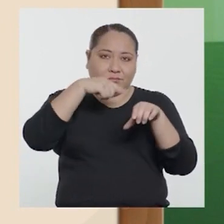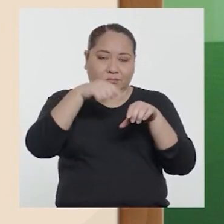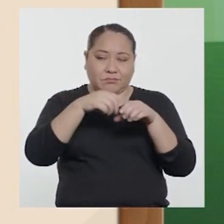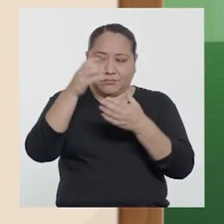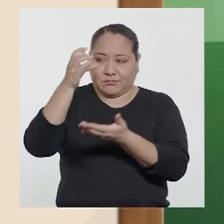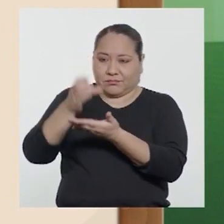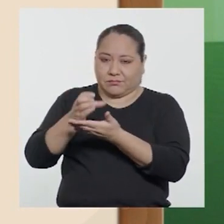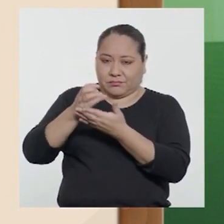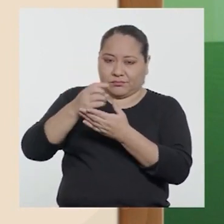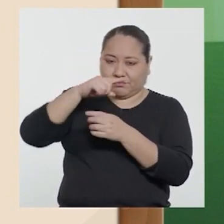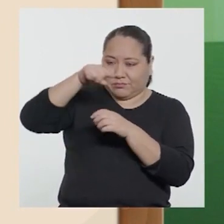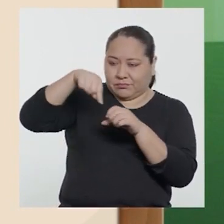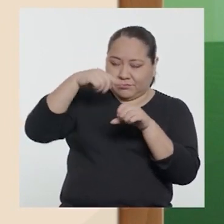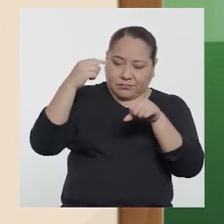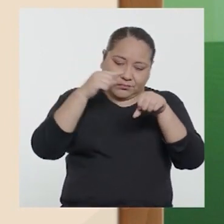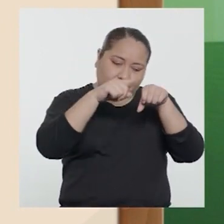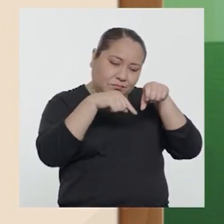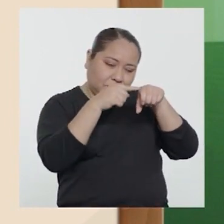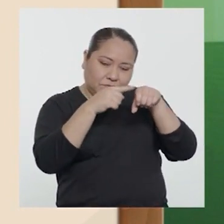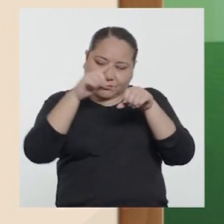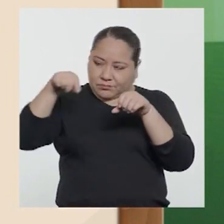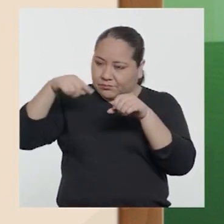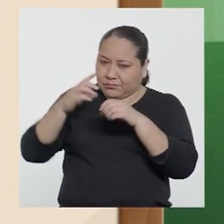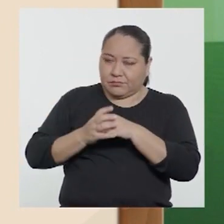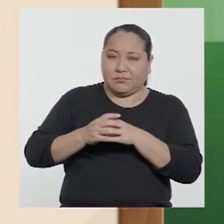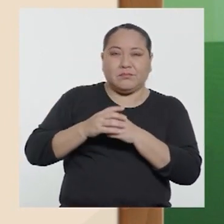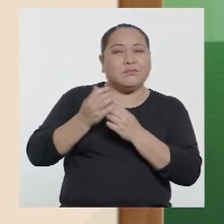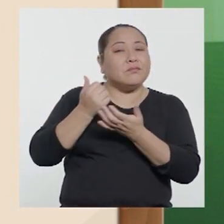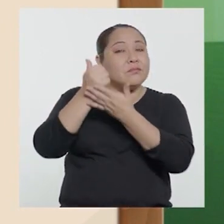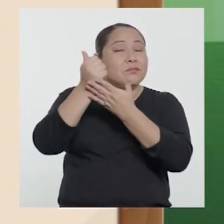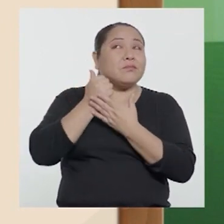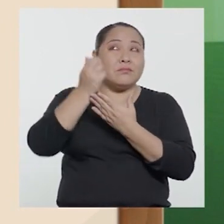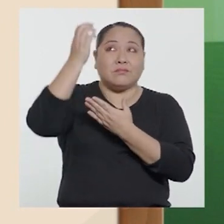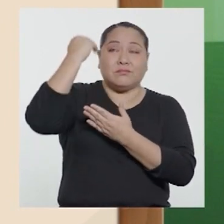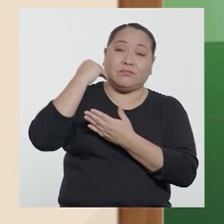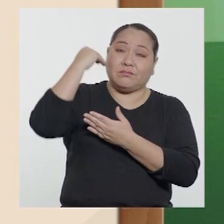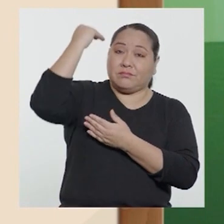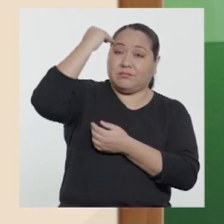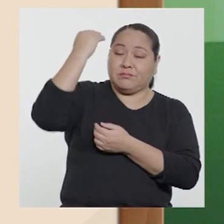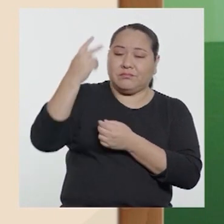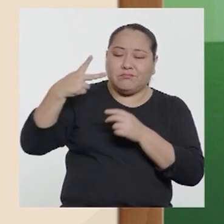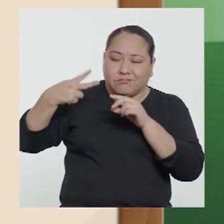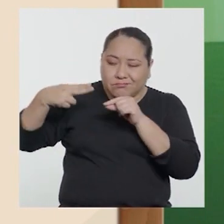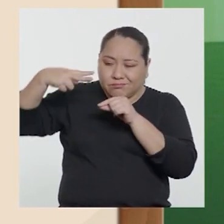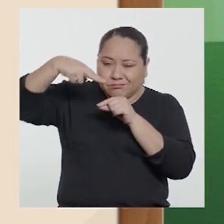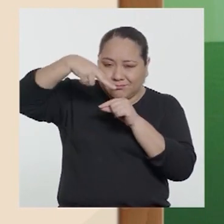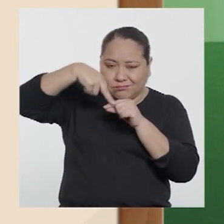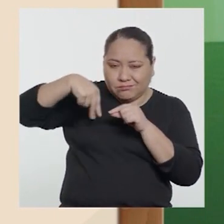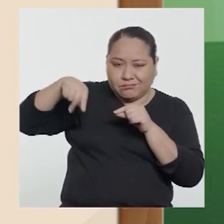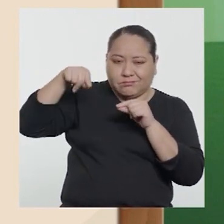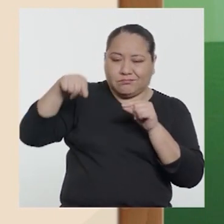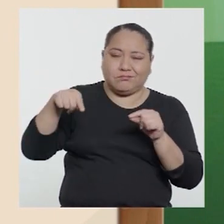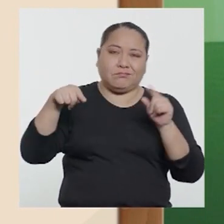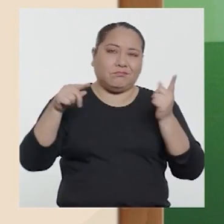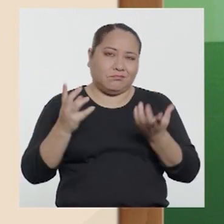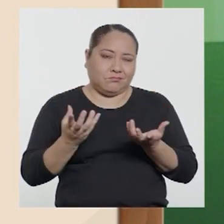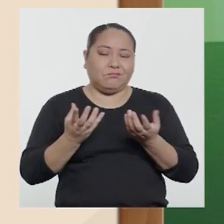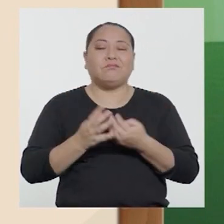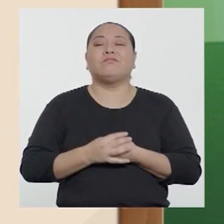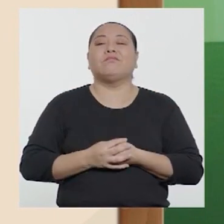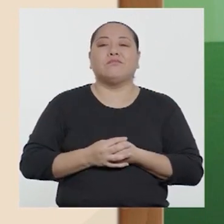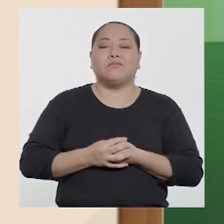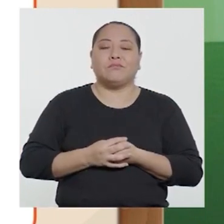todo el contorno del tubo en el vaso y luego, con ayuda de un adulto, recorta el círculo de los dos vasos.